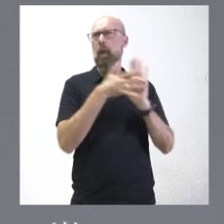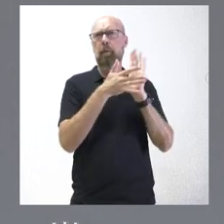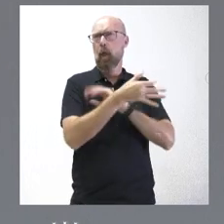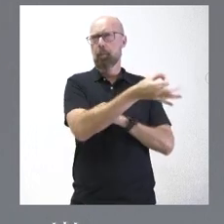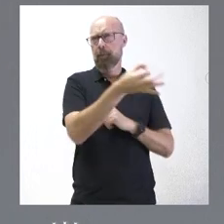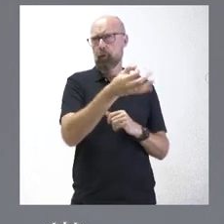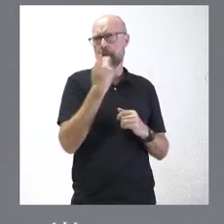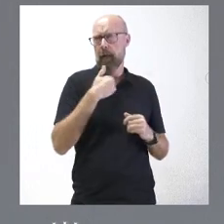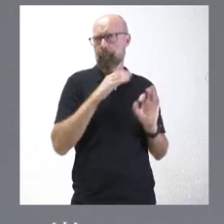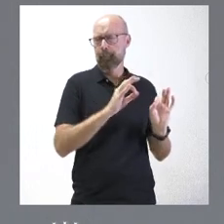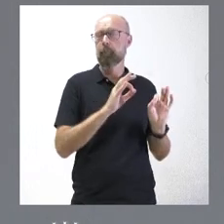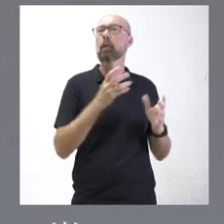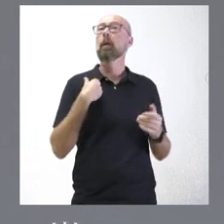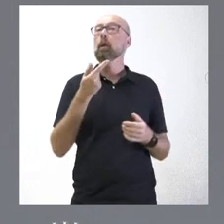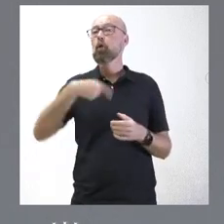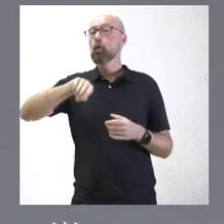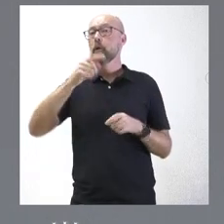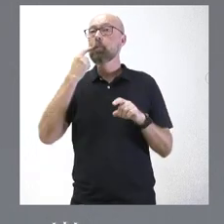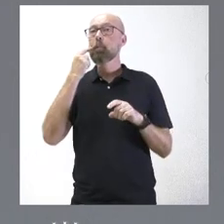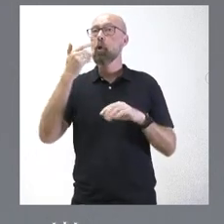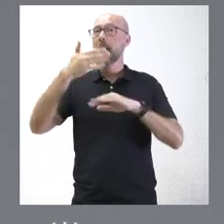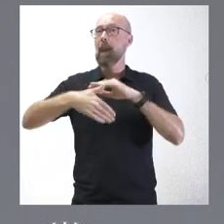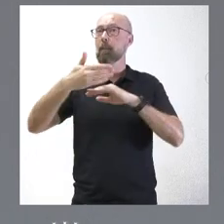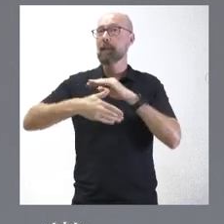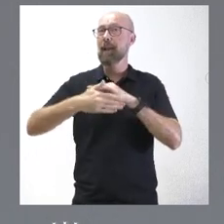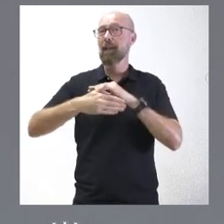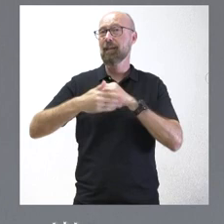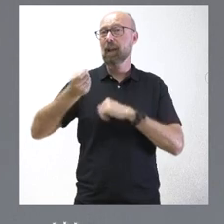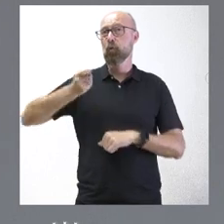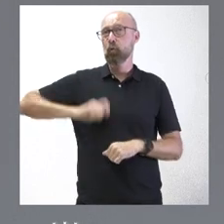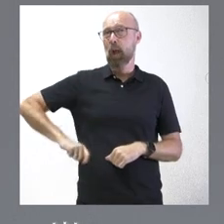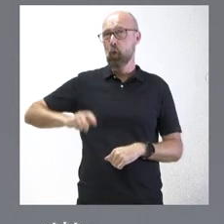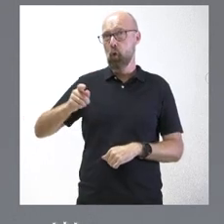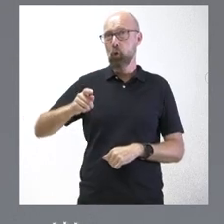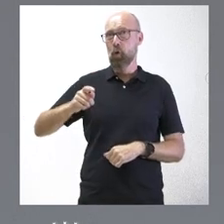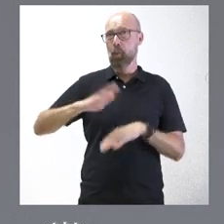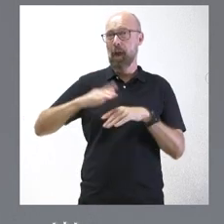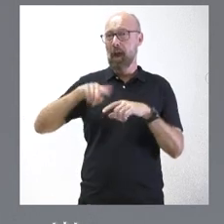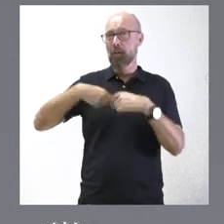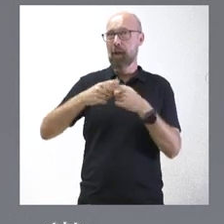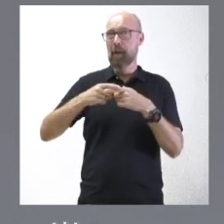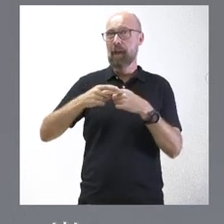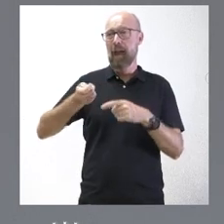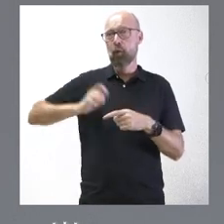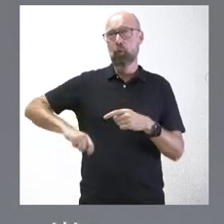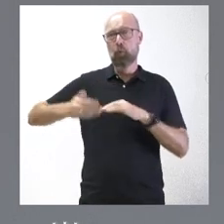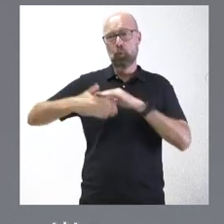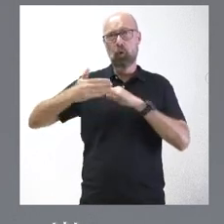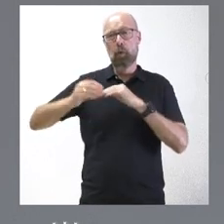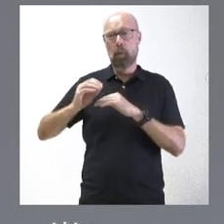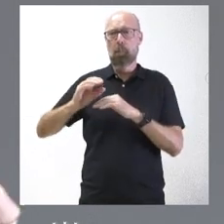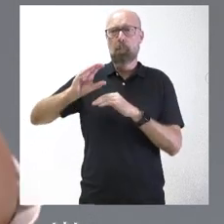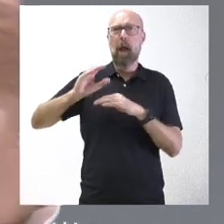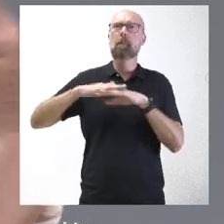de hecho ampliamos los límites de renta para que las familias pudieran solicitar estas ayudas de